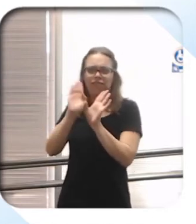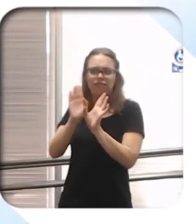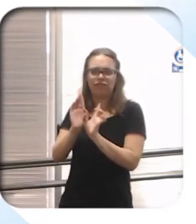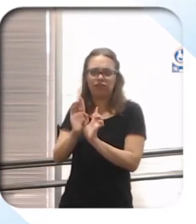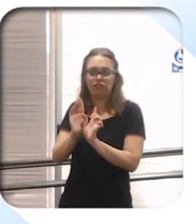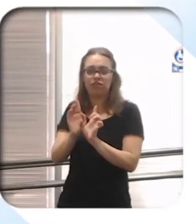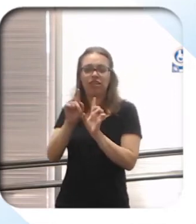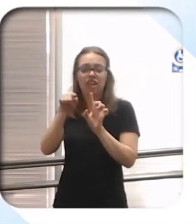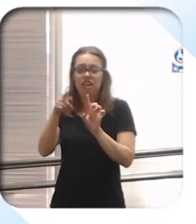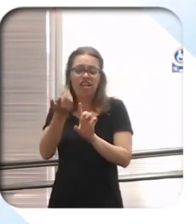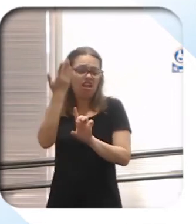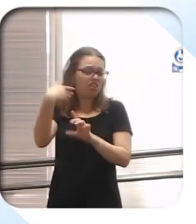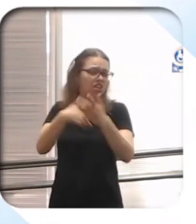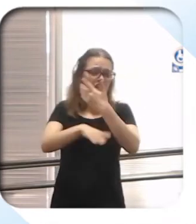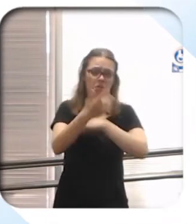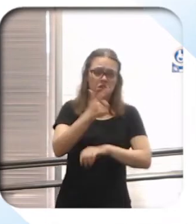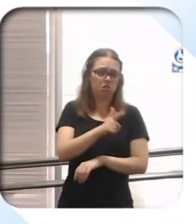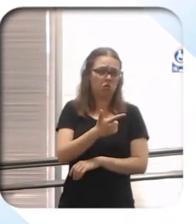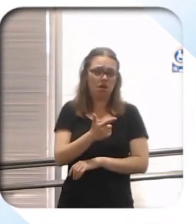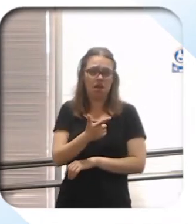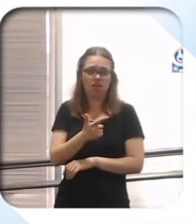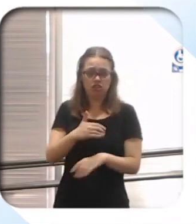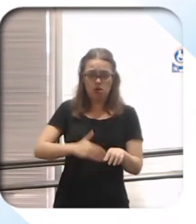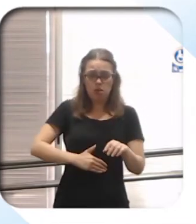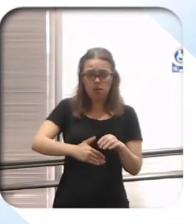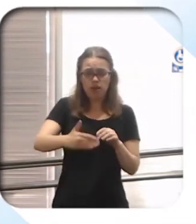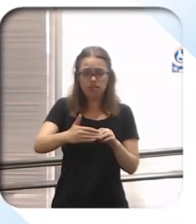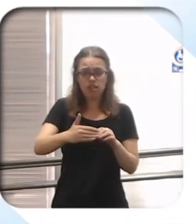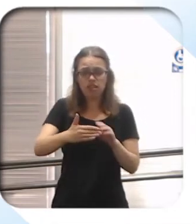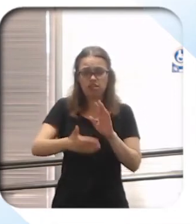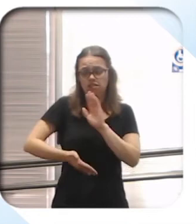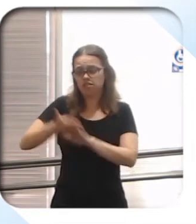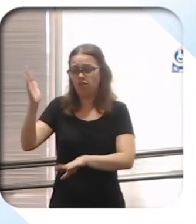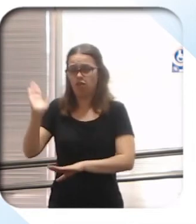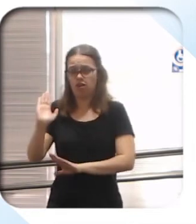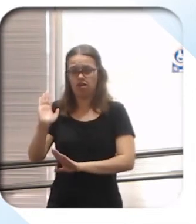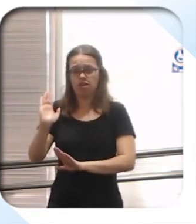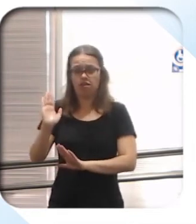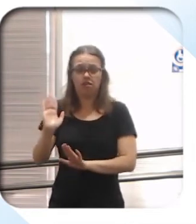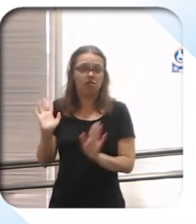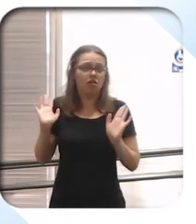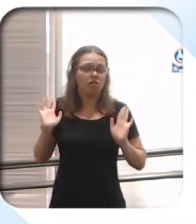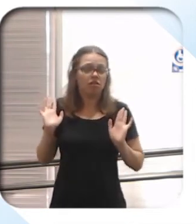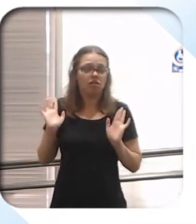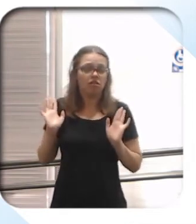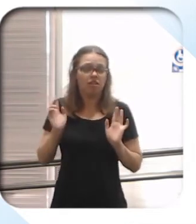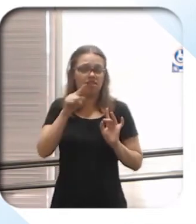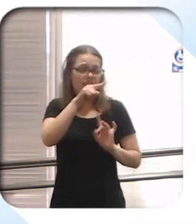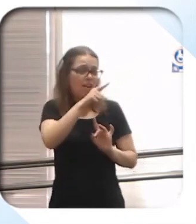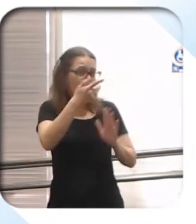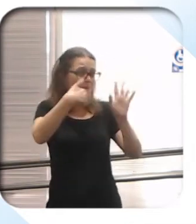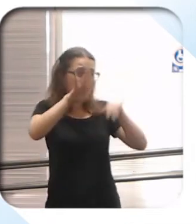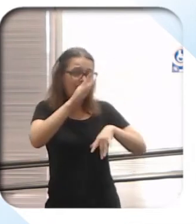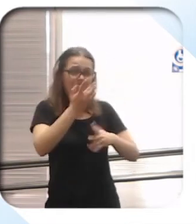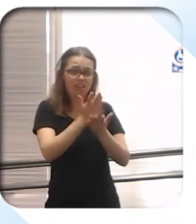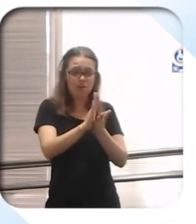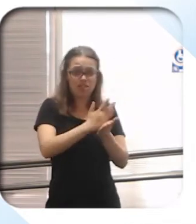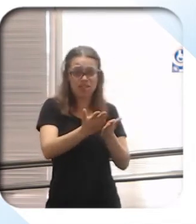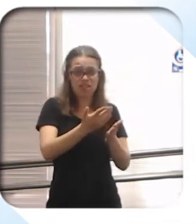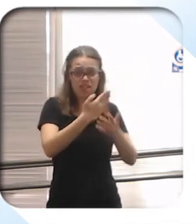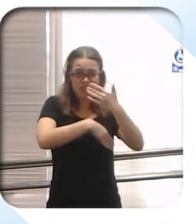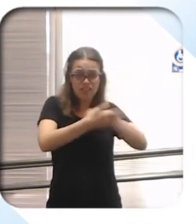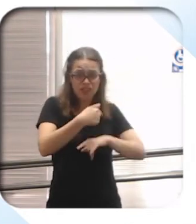Él no tenía discapacidad. Quedé embarazada y se fue. Al final resultó él más discapacitado que yo.